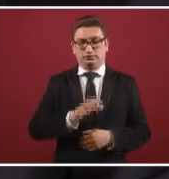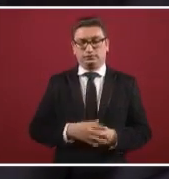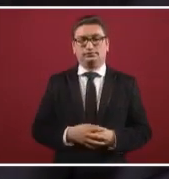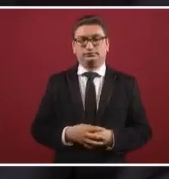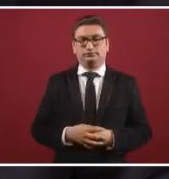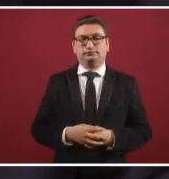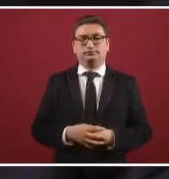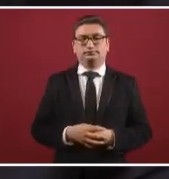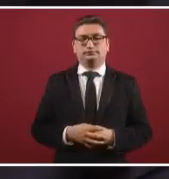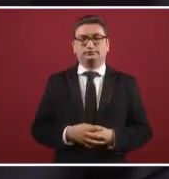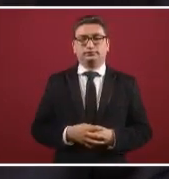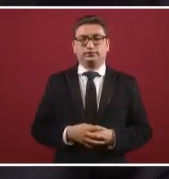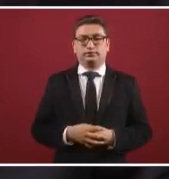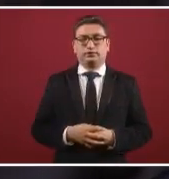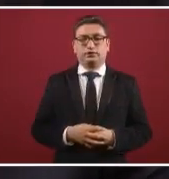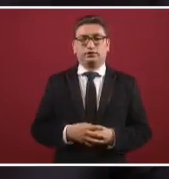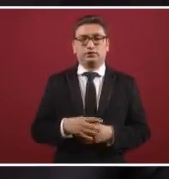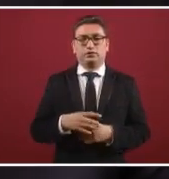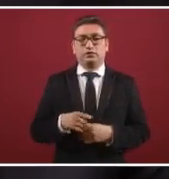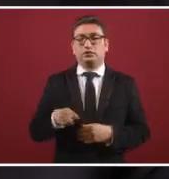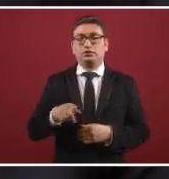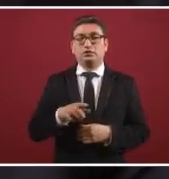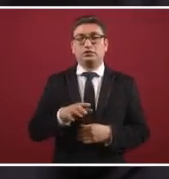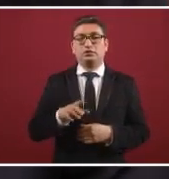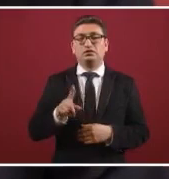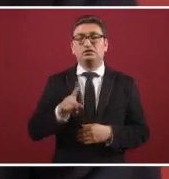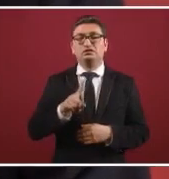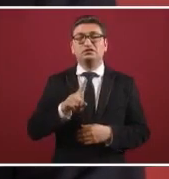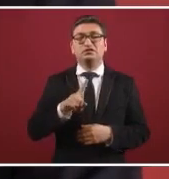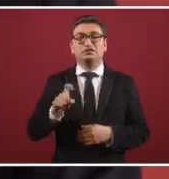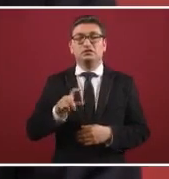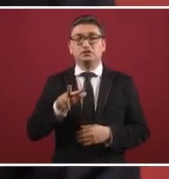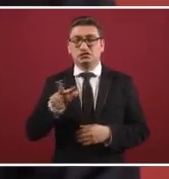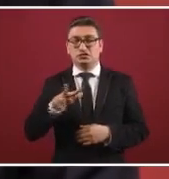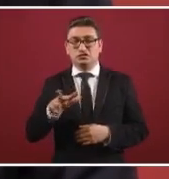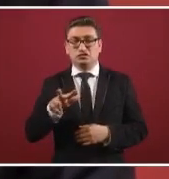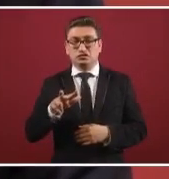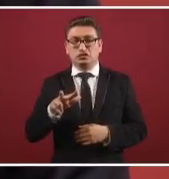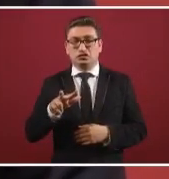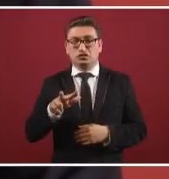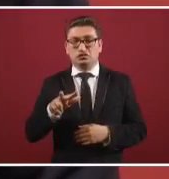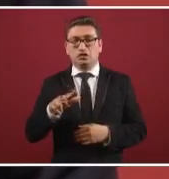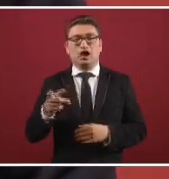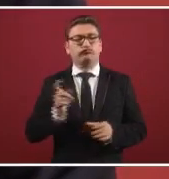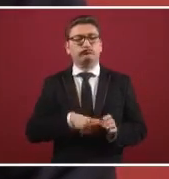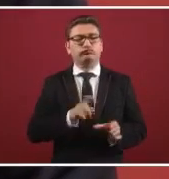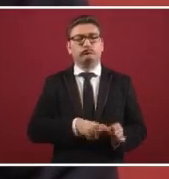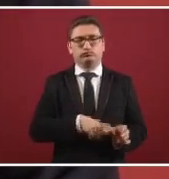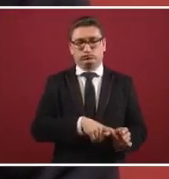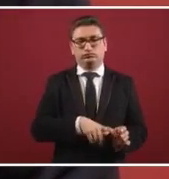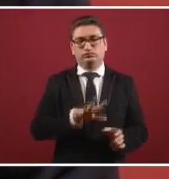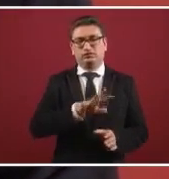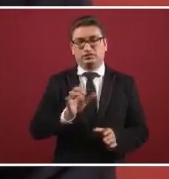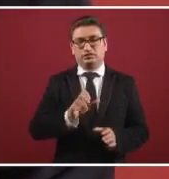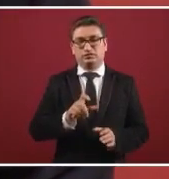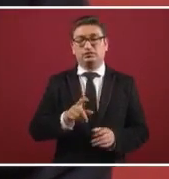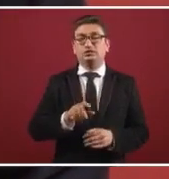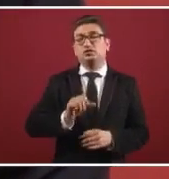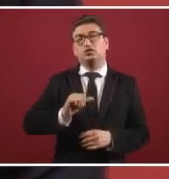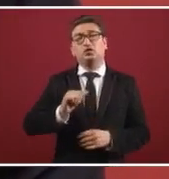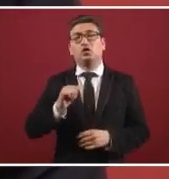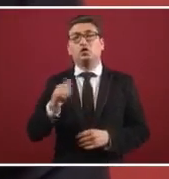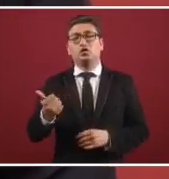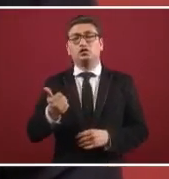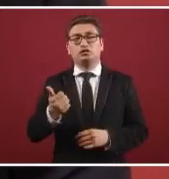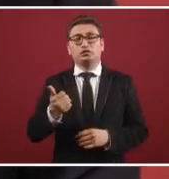pasan porque contestan bien, 118 de las 120. Y los que